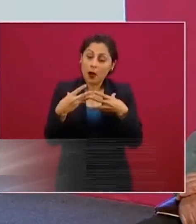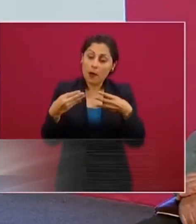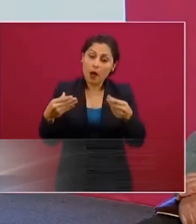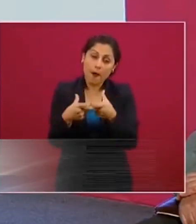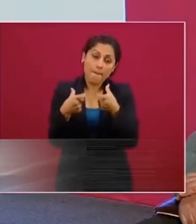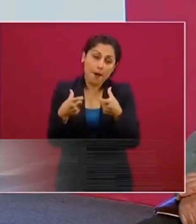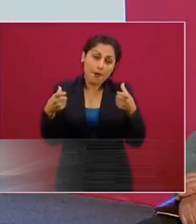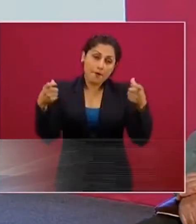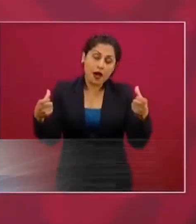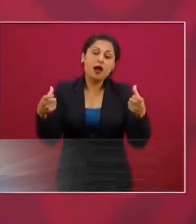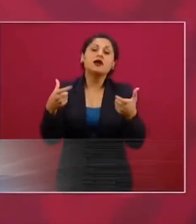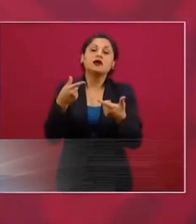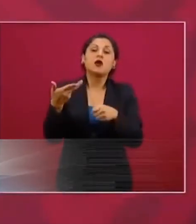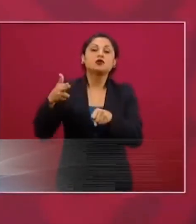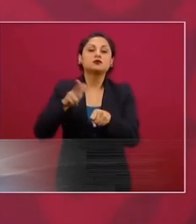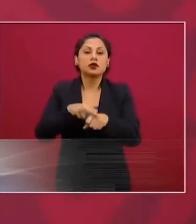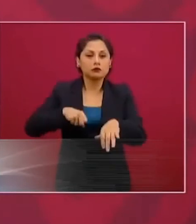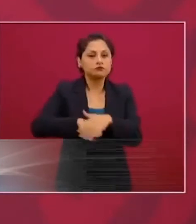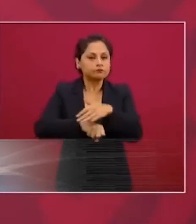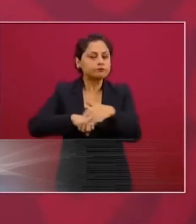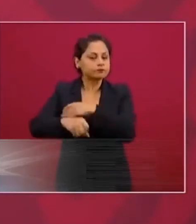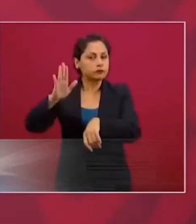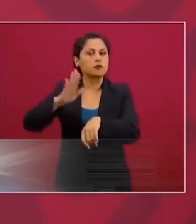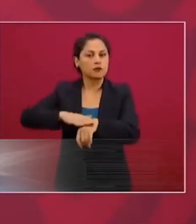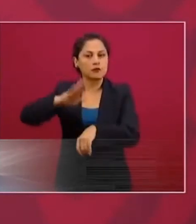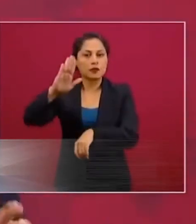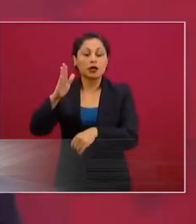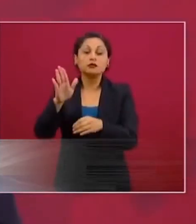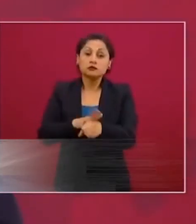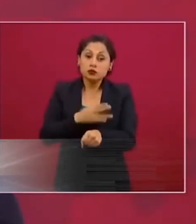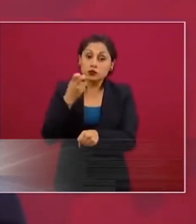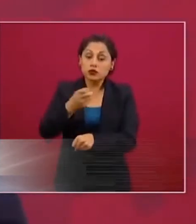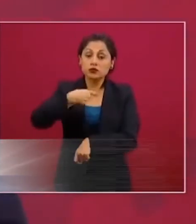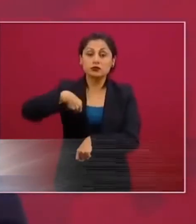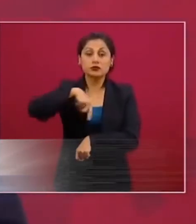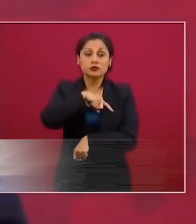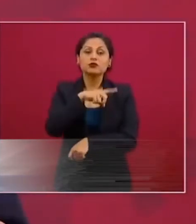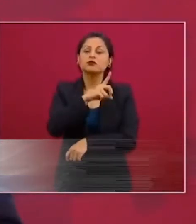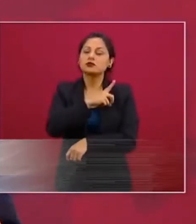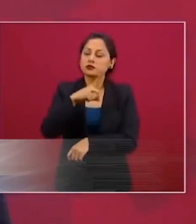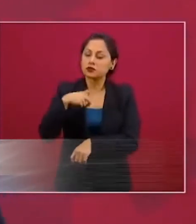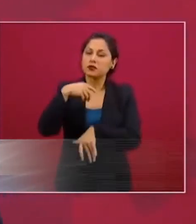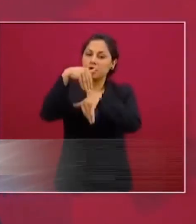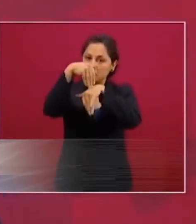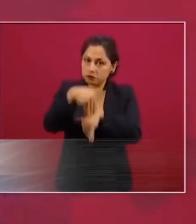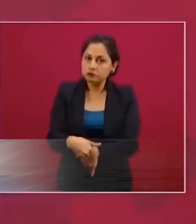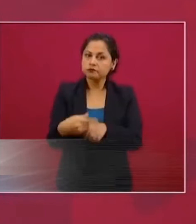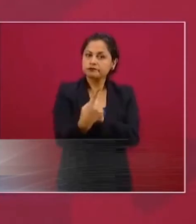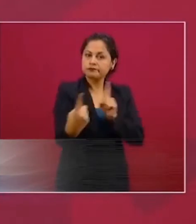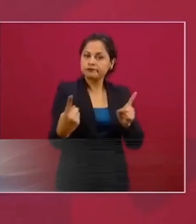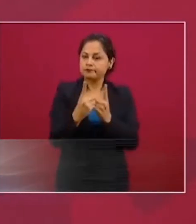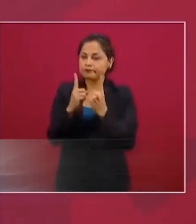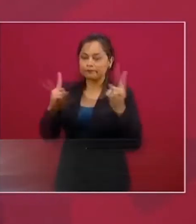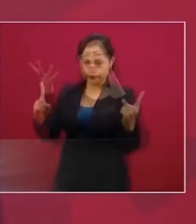hospitalizaciones pero que debemos seguir manteniendo y la jornada nacional de sana distancia para que estos sean los